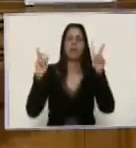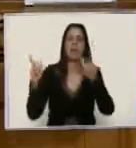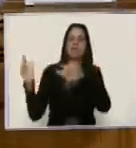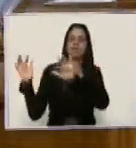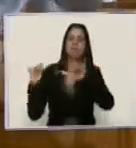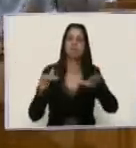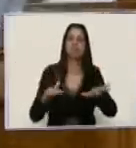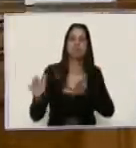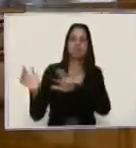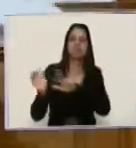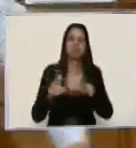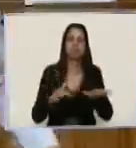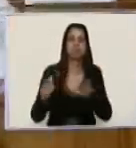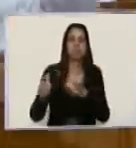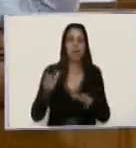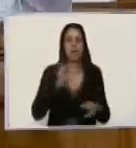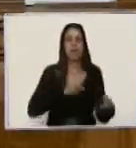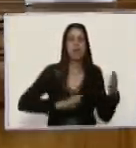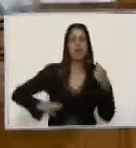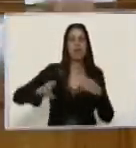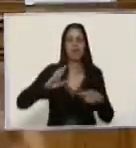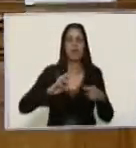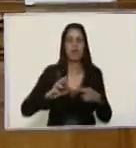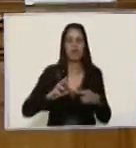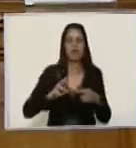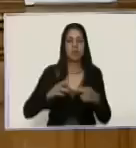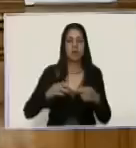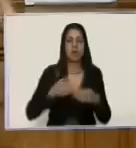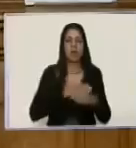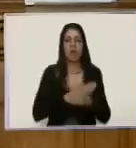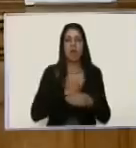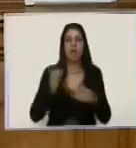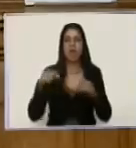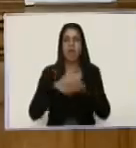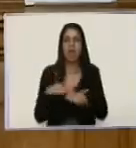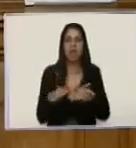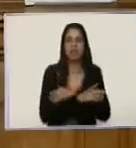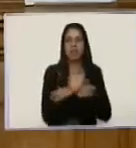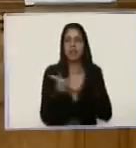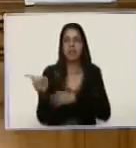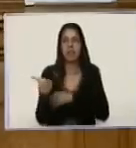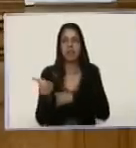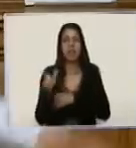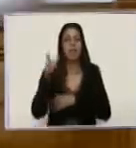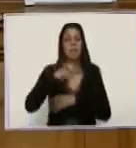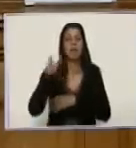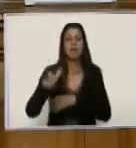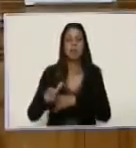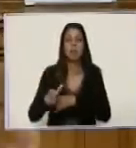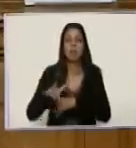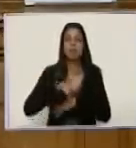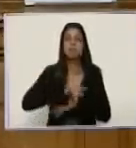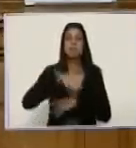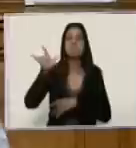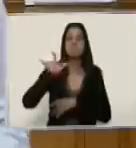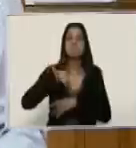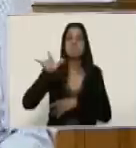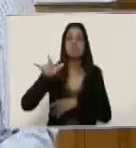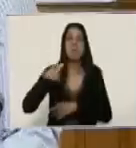revolución perfectamente entra y sale. Y estos migrantes que se fueron por su propia